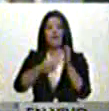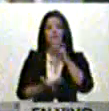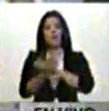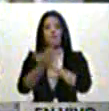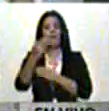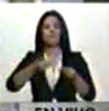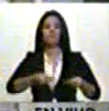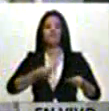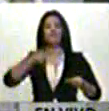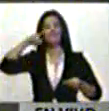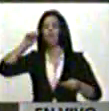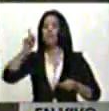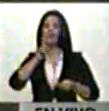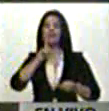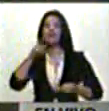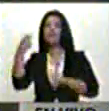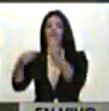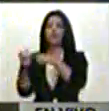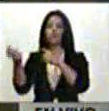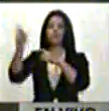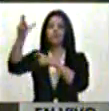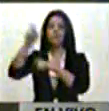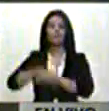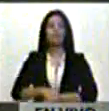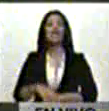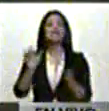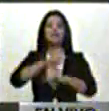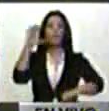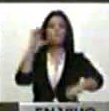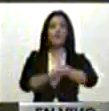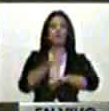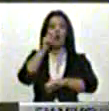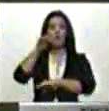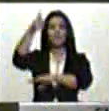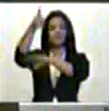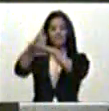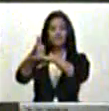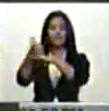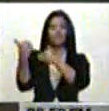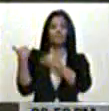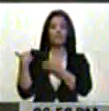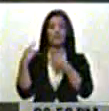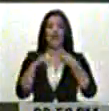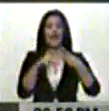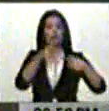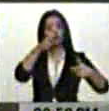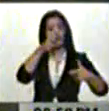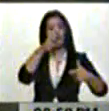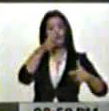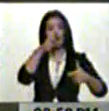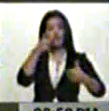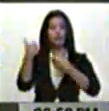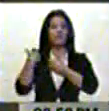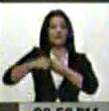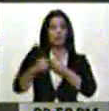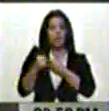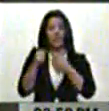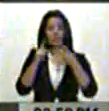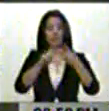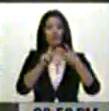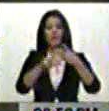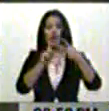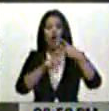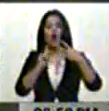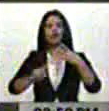Por este hecho fueron detenidos el gerente del abasto Bicentenario, el supervisor de seguridad y un empleado de seguridad